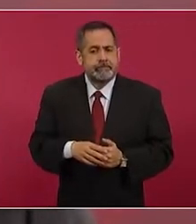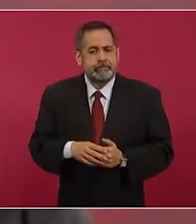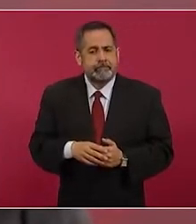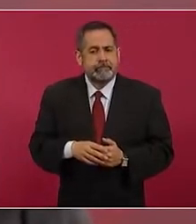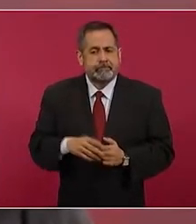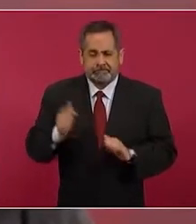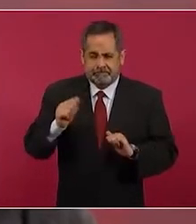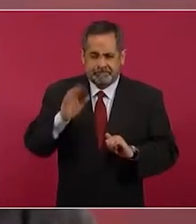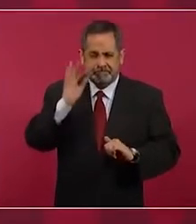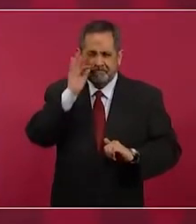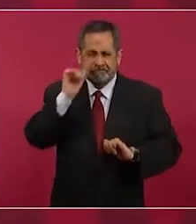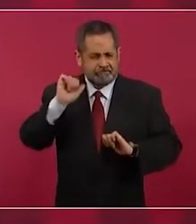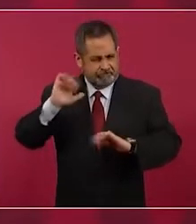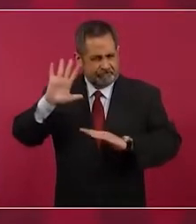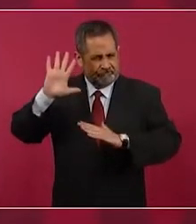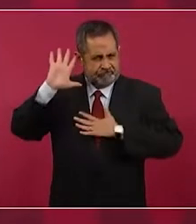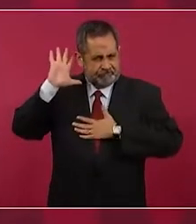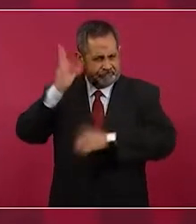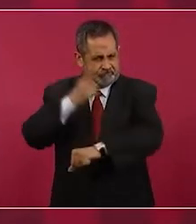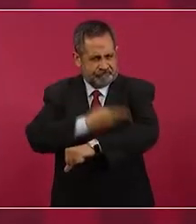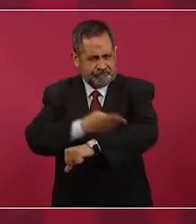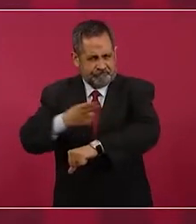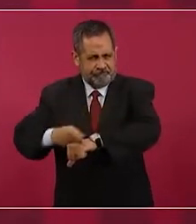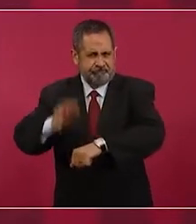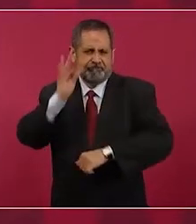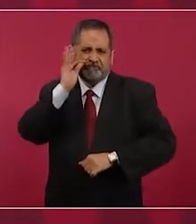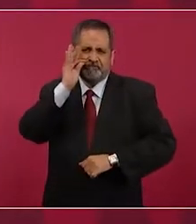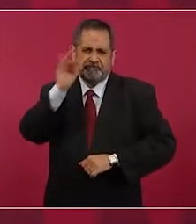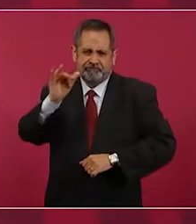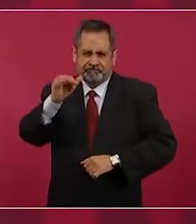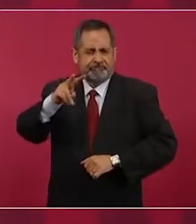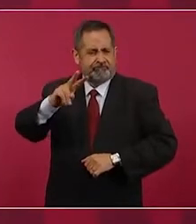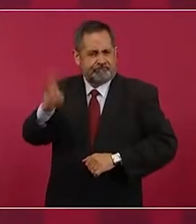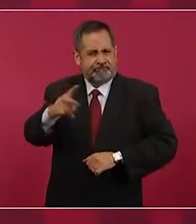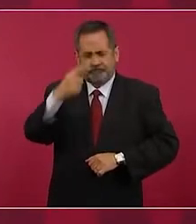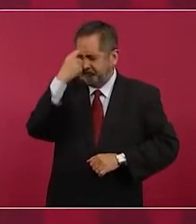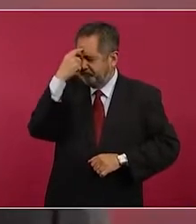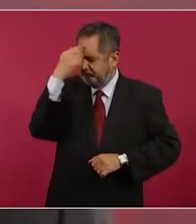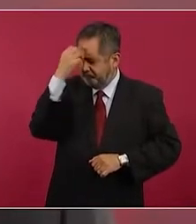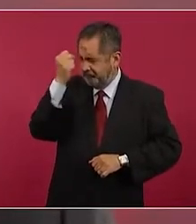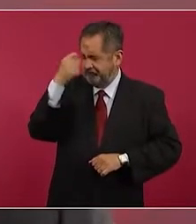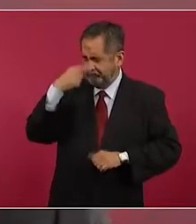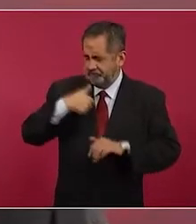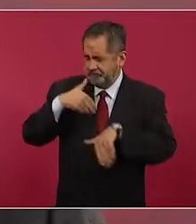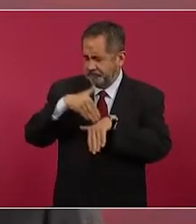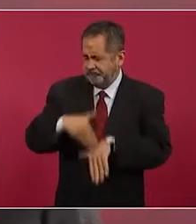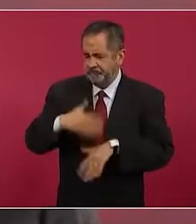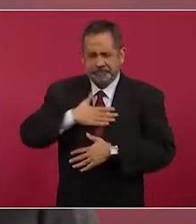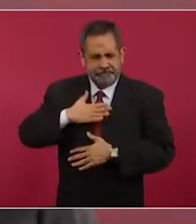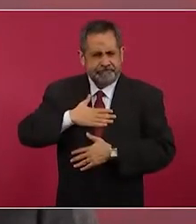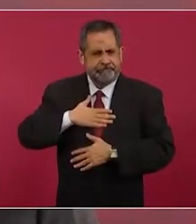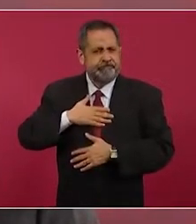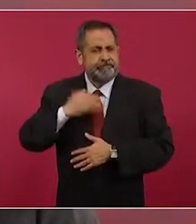bajo palabra de honor, por mis convicciones, por mis principios, por mis ideales,